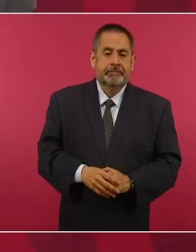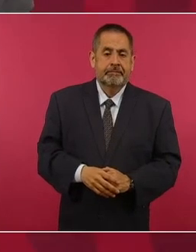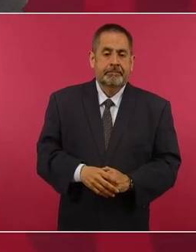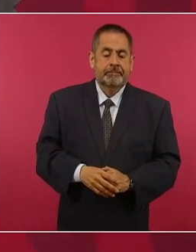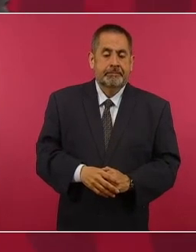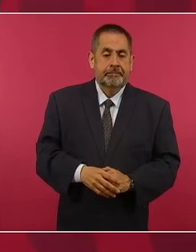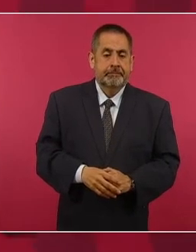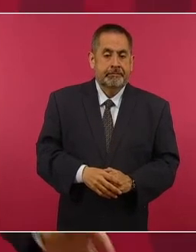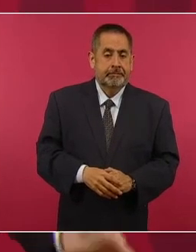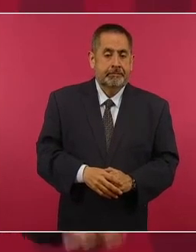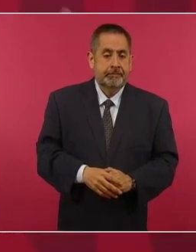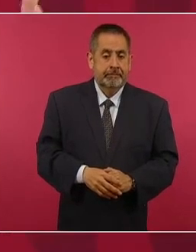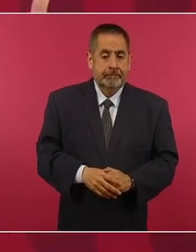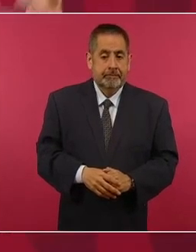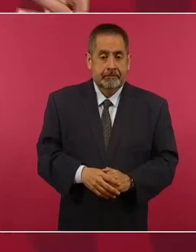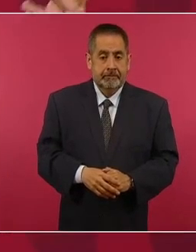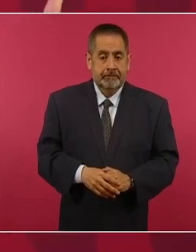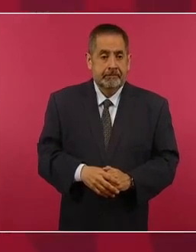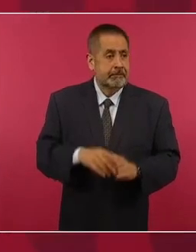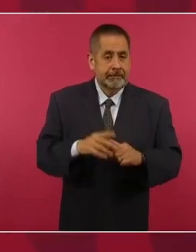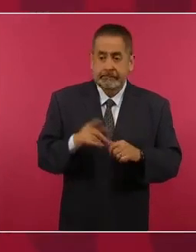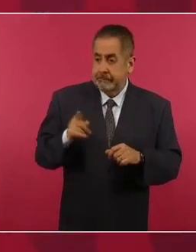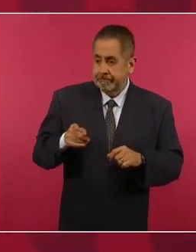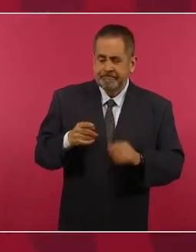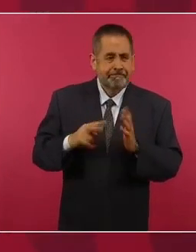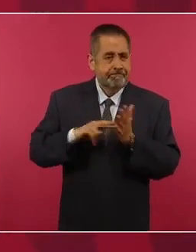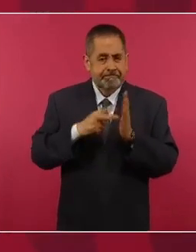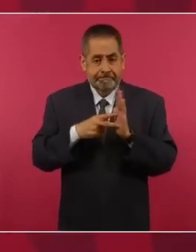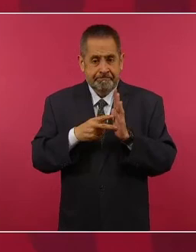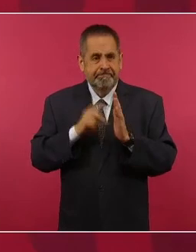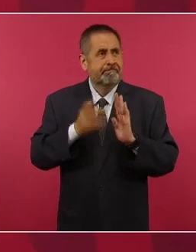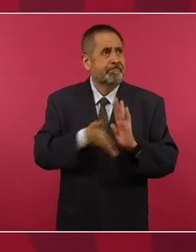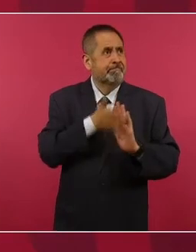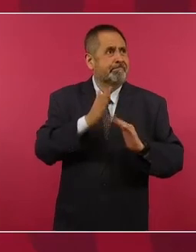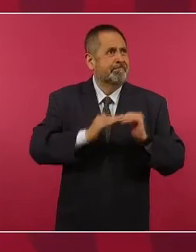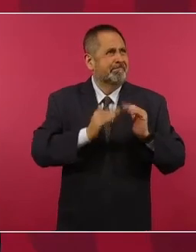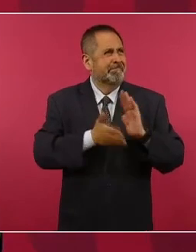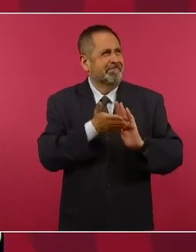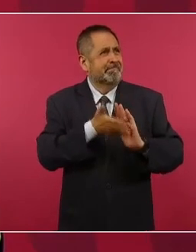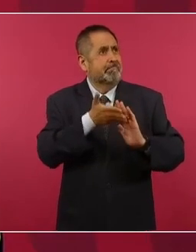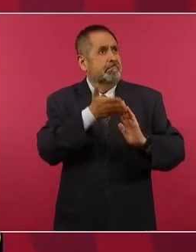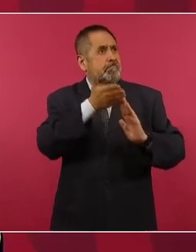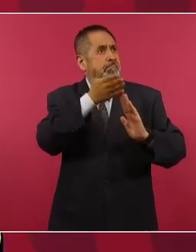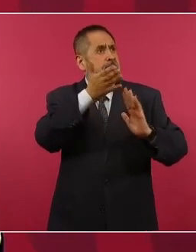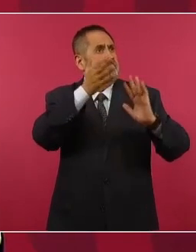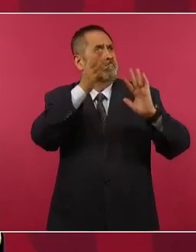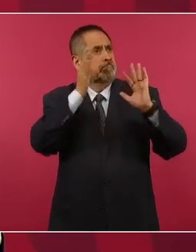Se levantaron hospitales que estaban